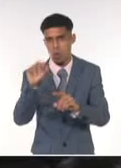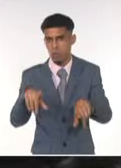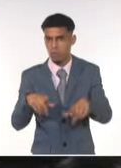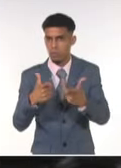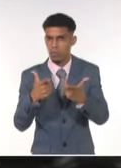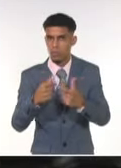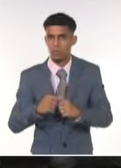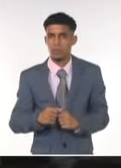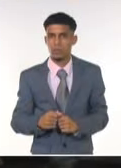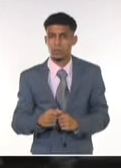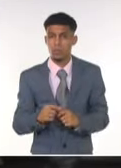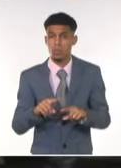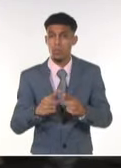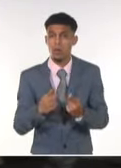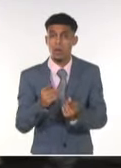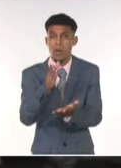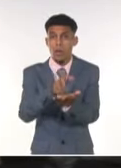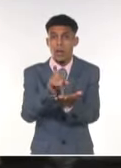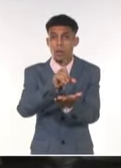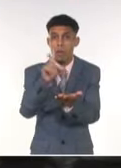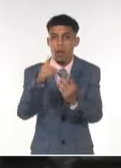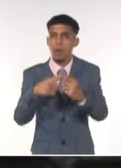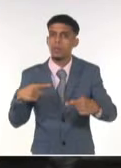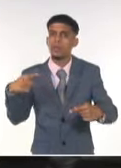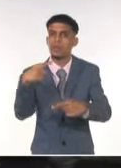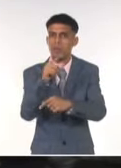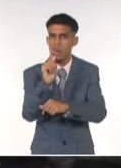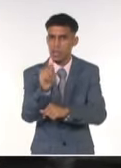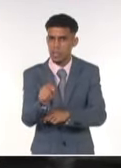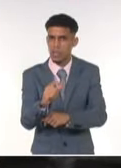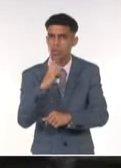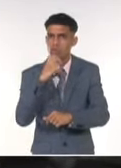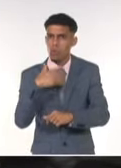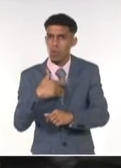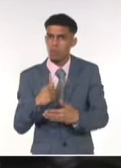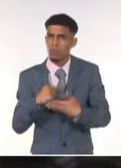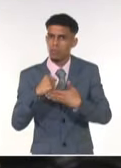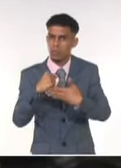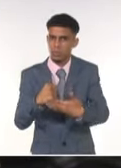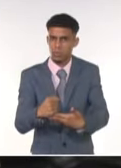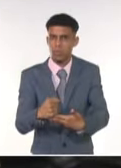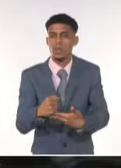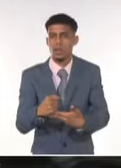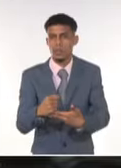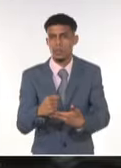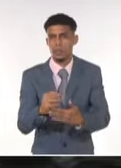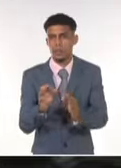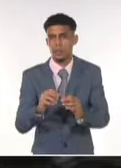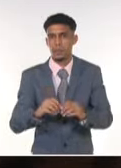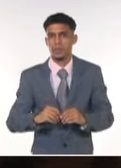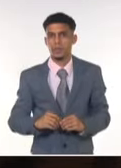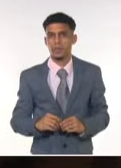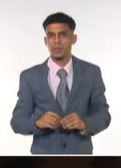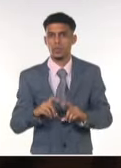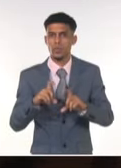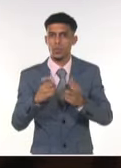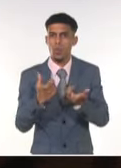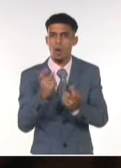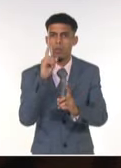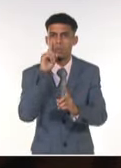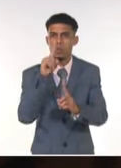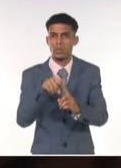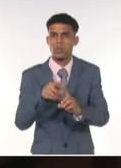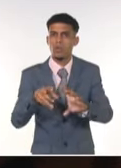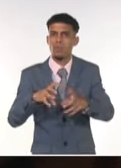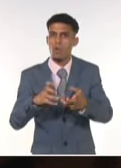dónde estamos y todos de conjunto, cómo vamos a construir hacia dónde queremos llegar, cuáles son los métodos, las vías, las